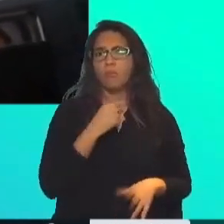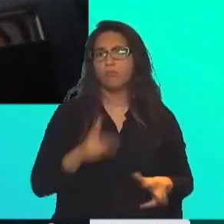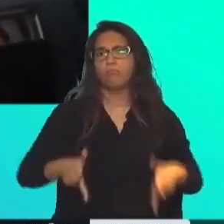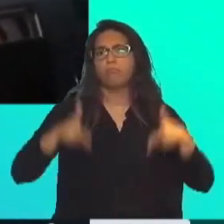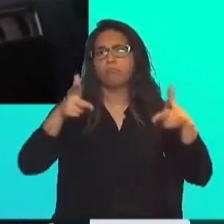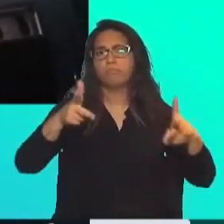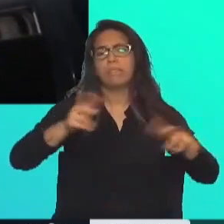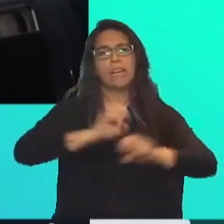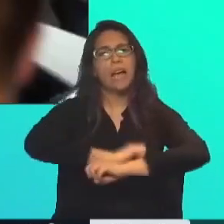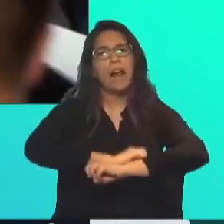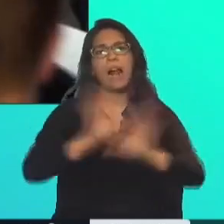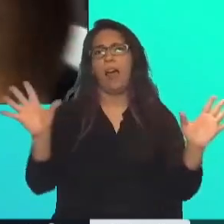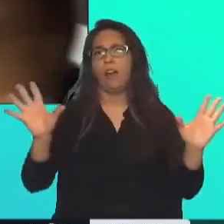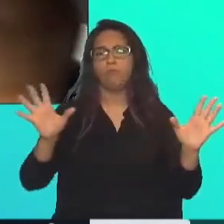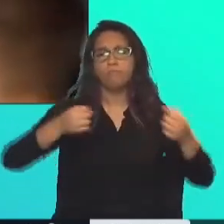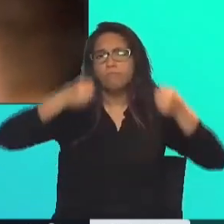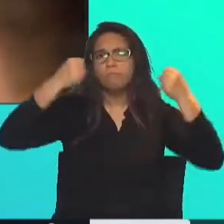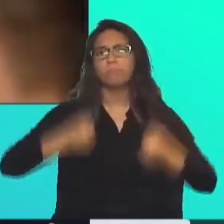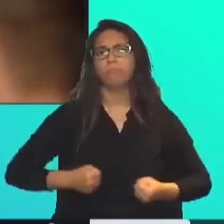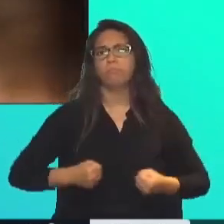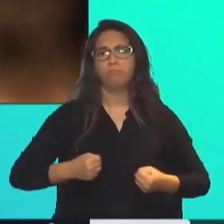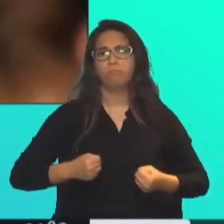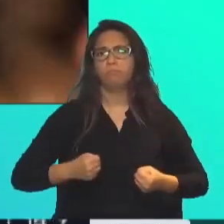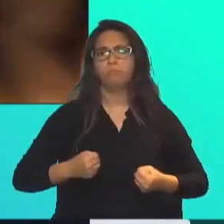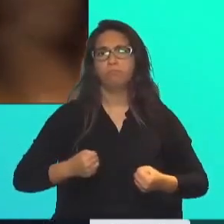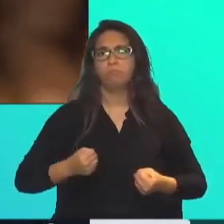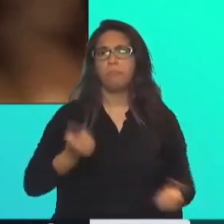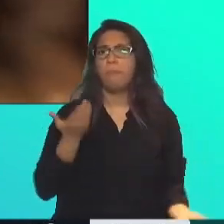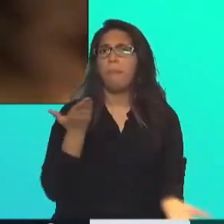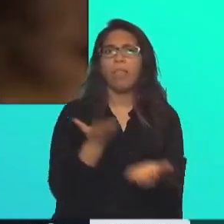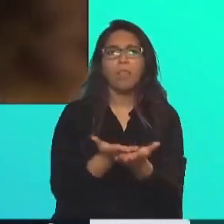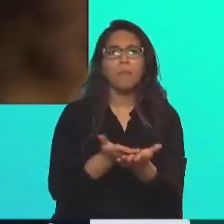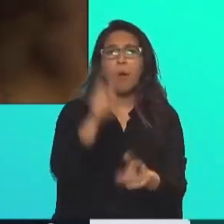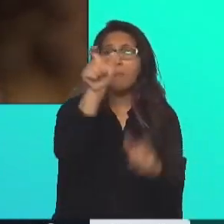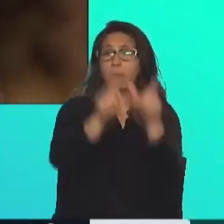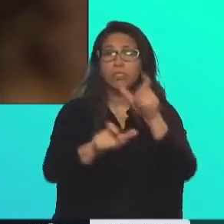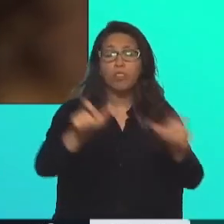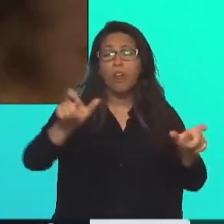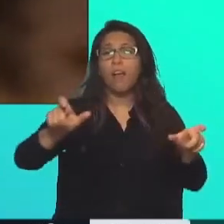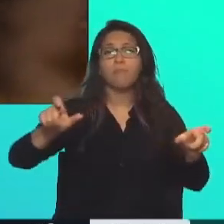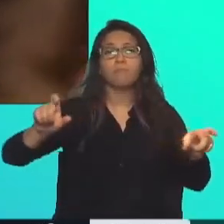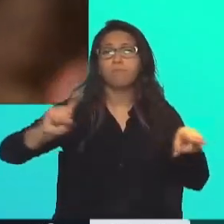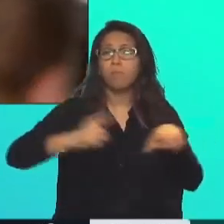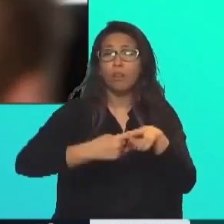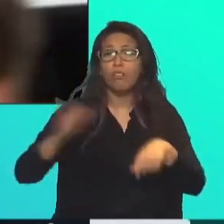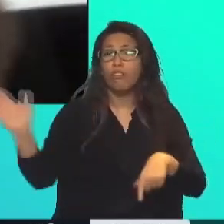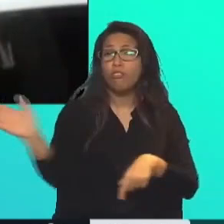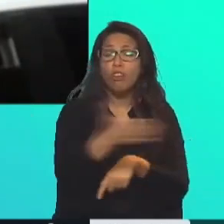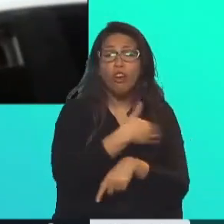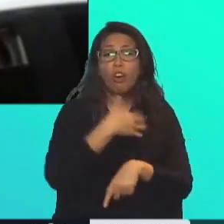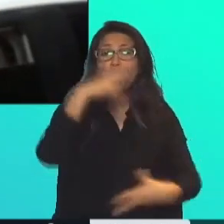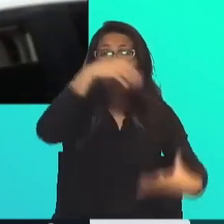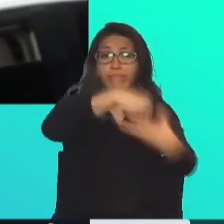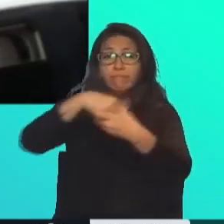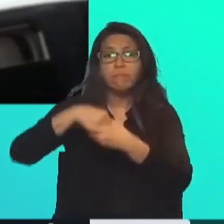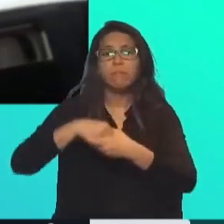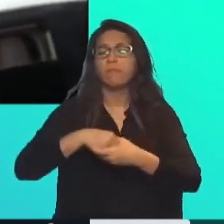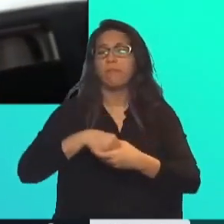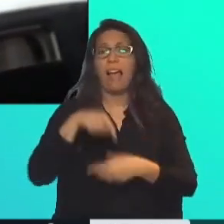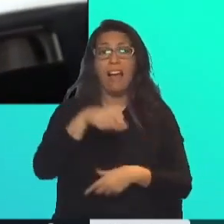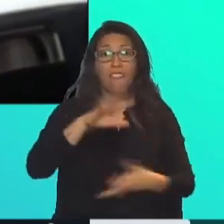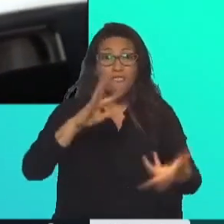terminantes en pedir a todos los actores políticos que hay que acabar con esta